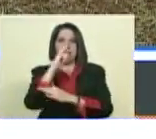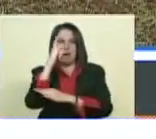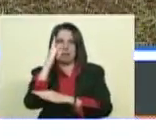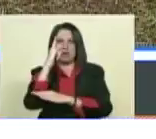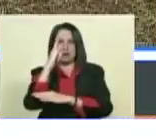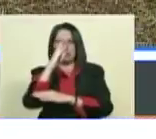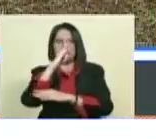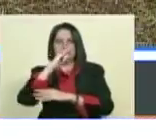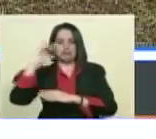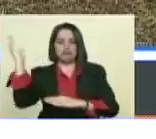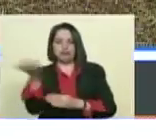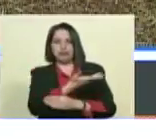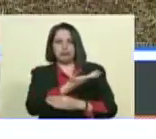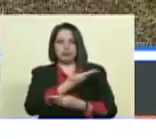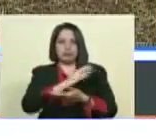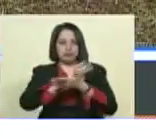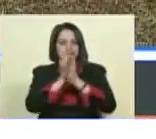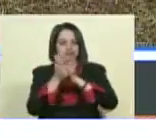para la producción de droga.